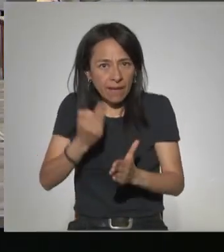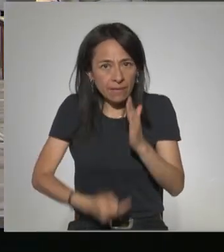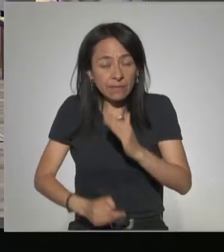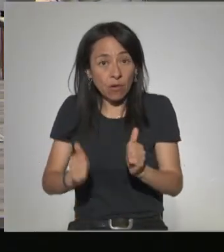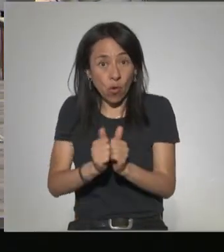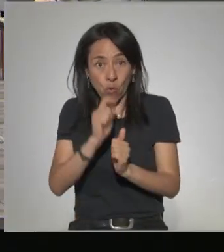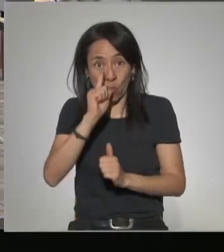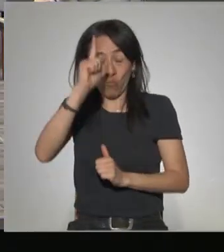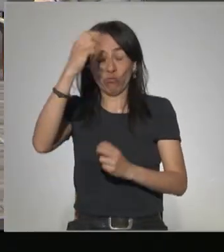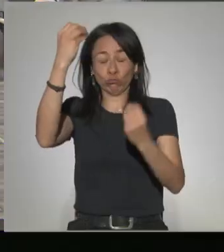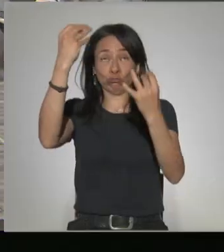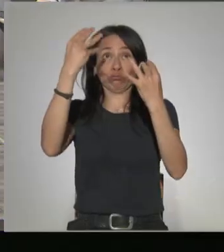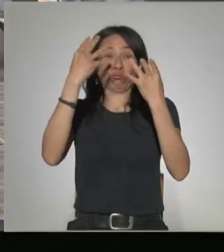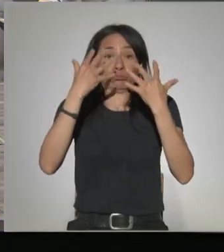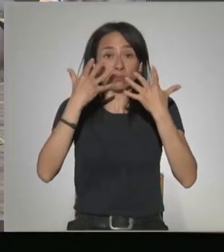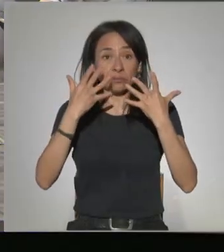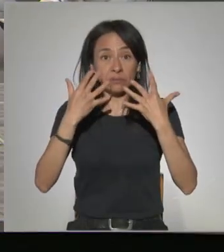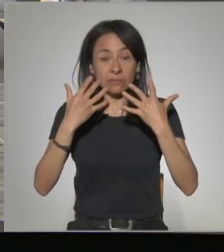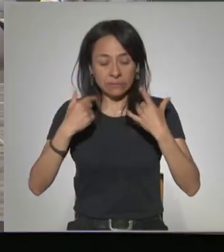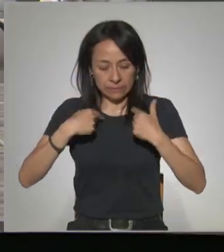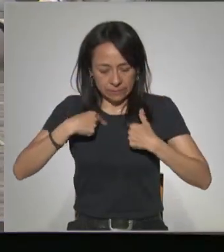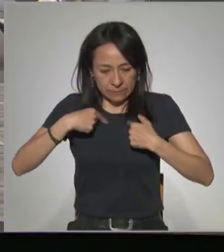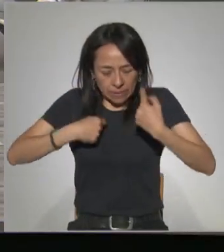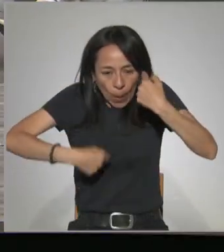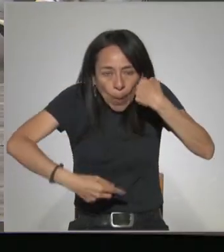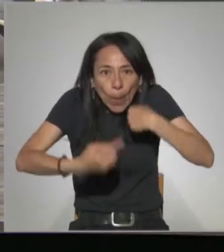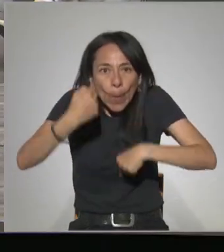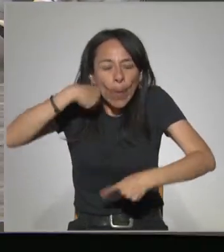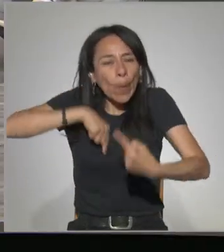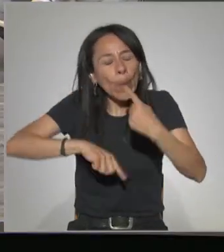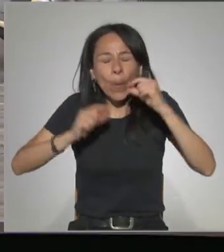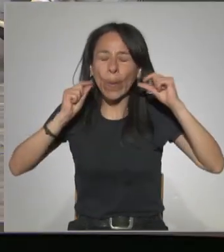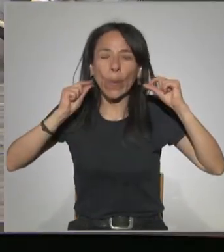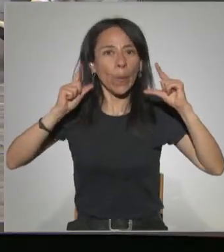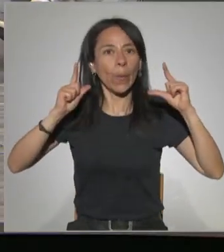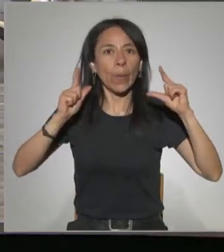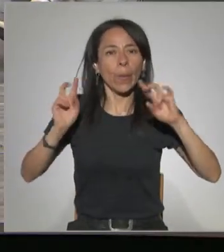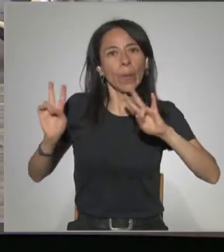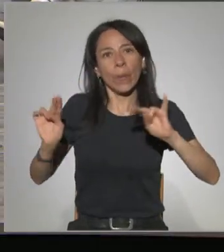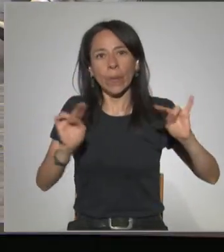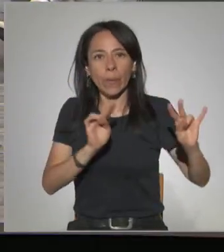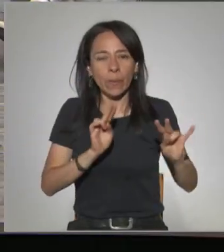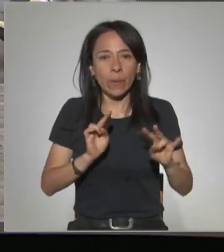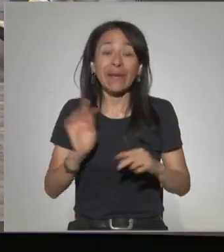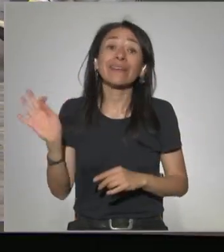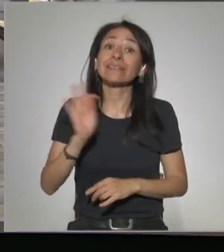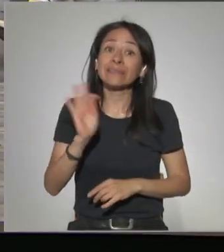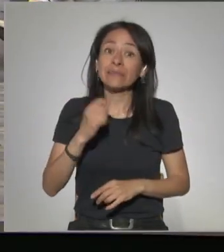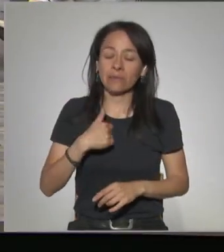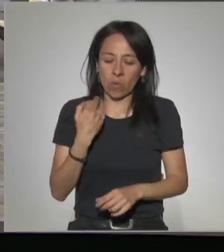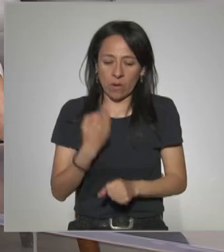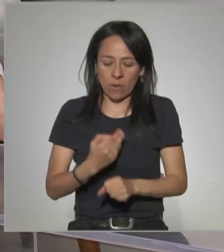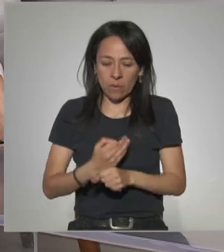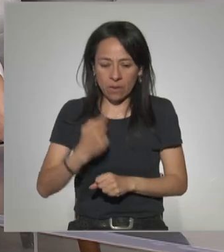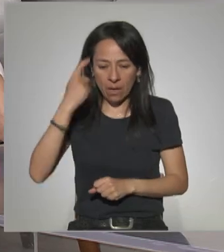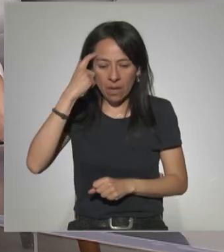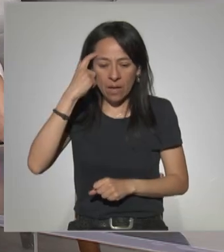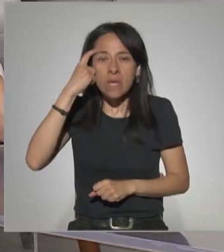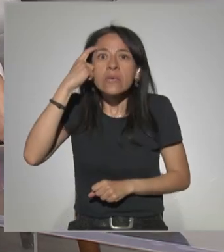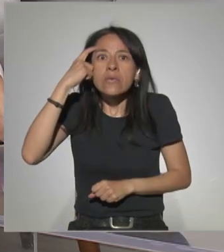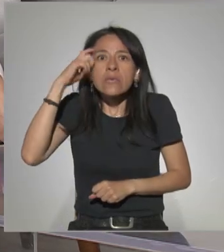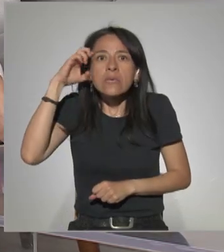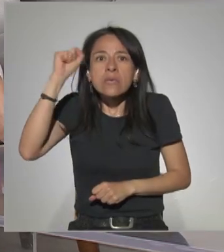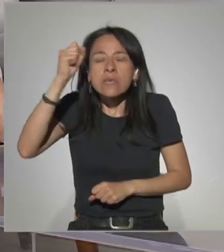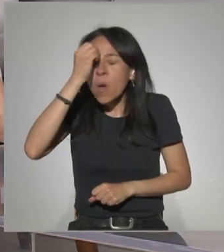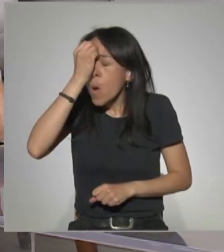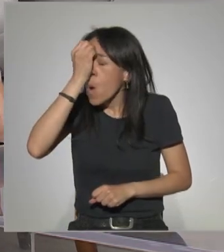luz, estamos funcionando, y si yo aquí pienso, Dios, no me acordé de la cita,